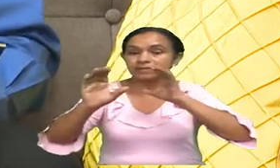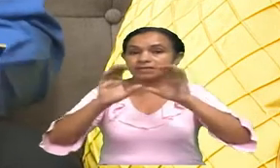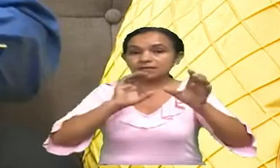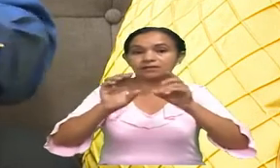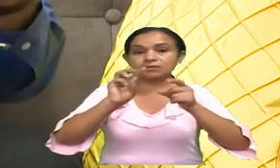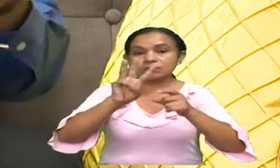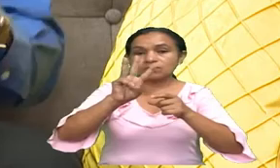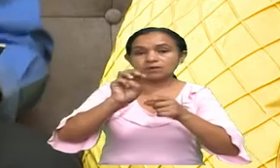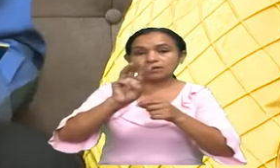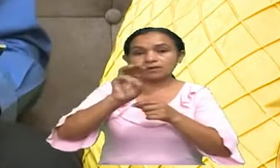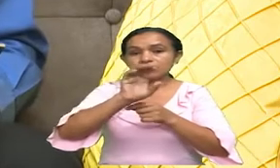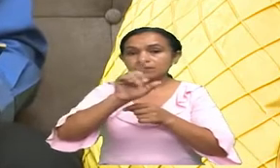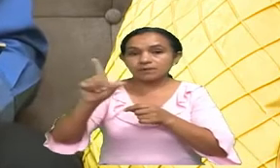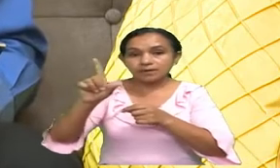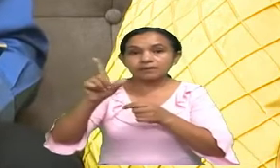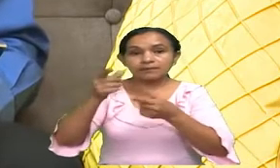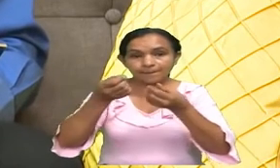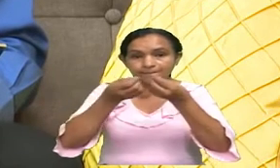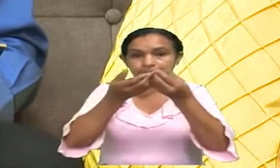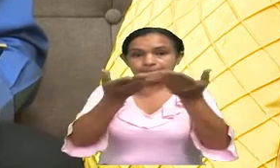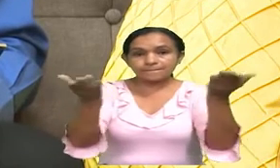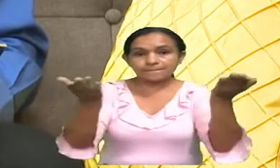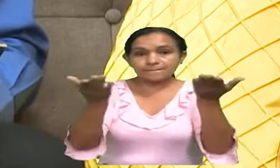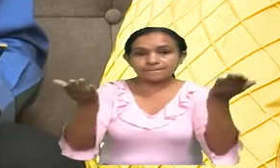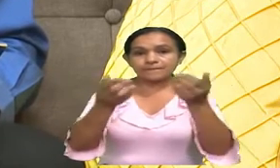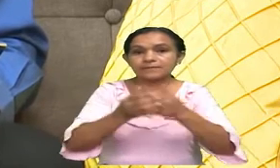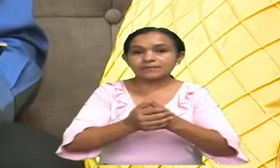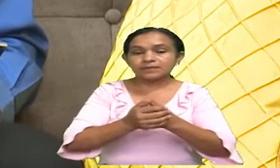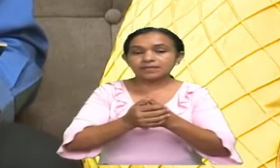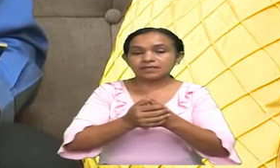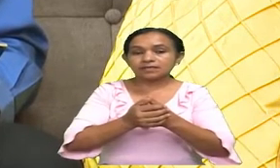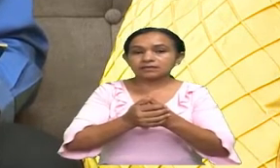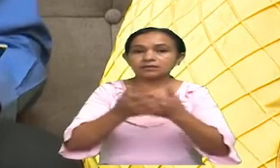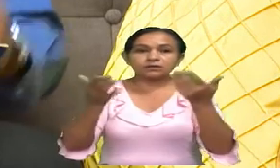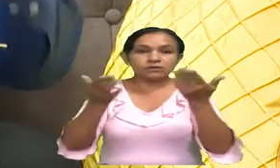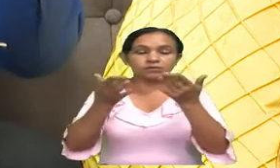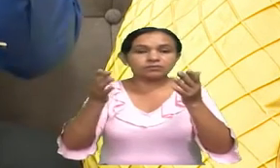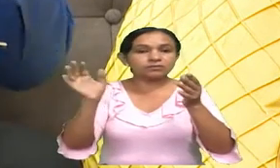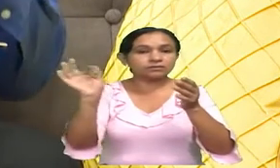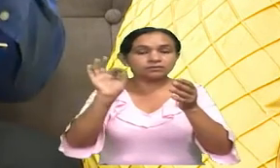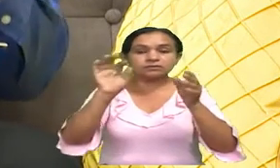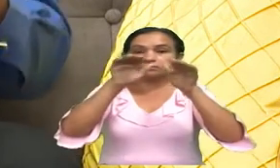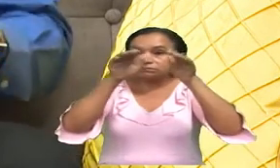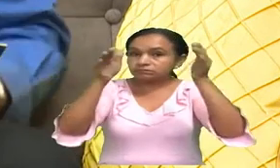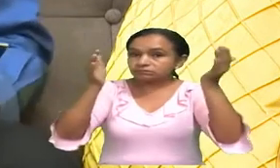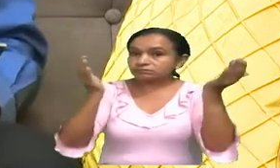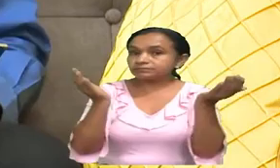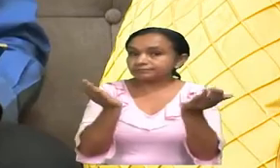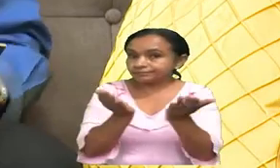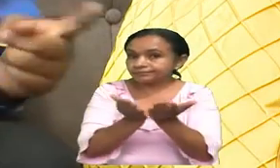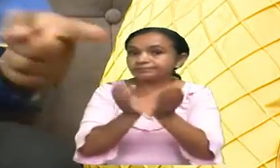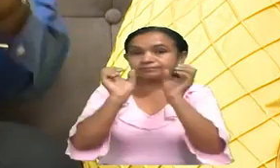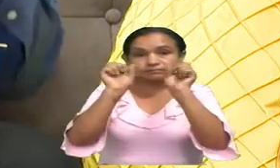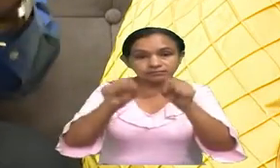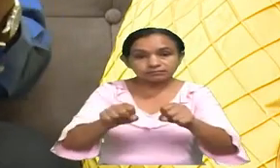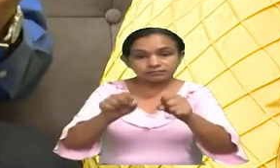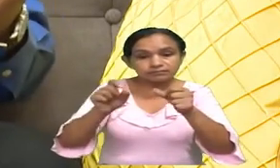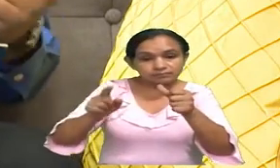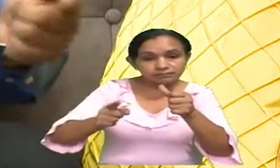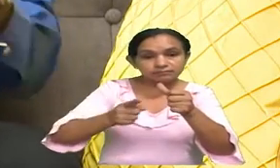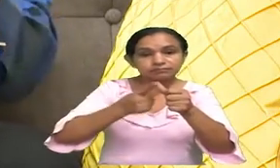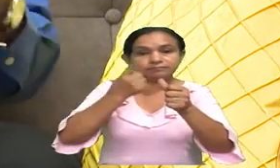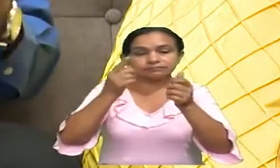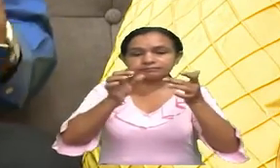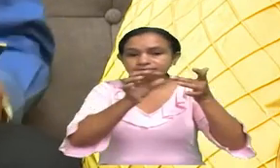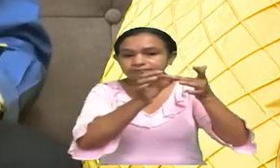Huawei, para nuestra audiencia también compartirlo. Es líder de innovación tecnológica a nivel mundial, es decir, y es el primer productor de